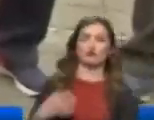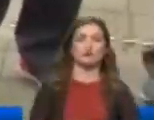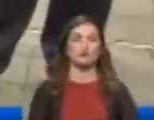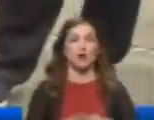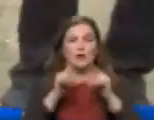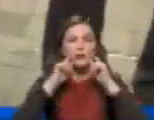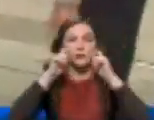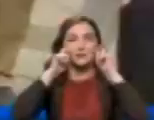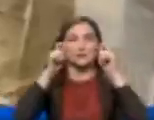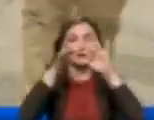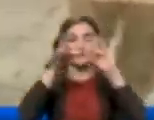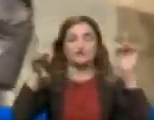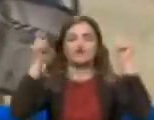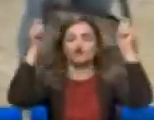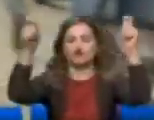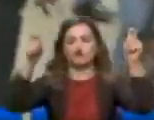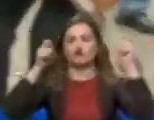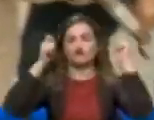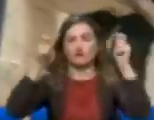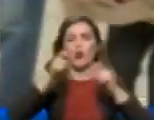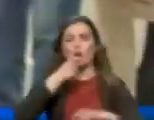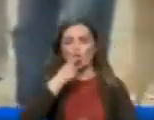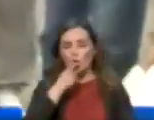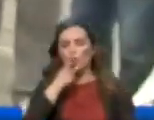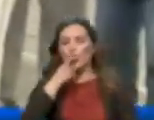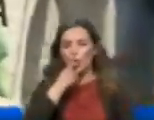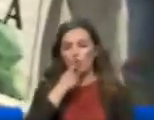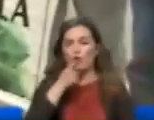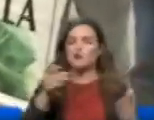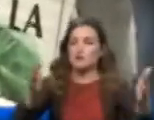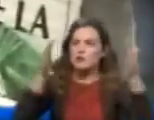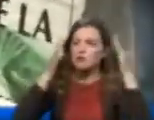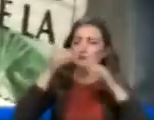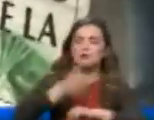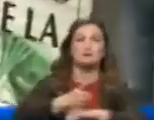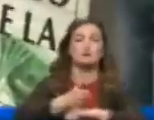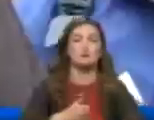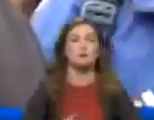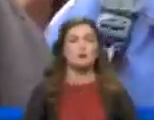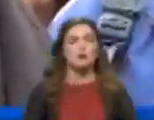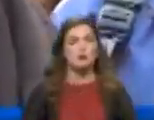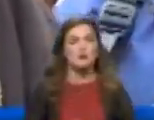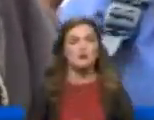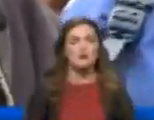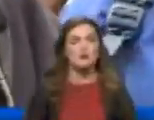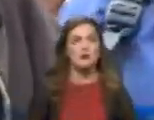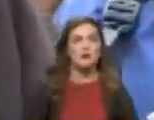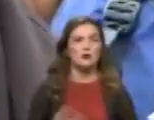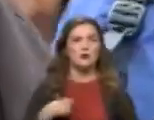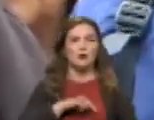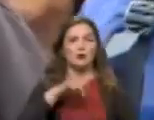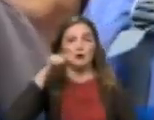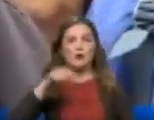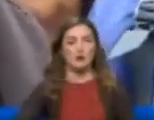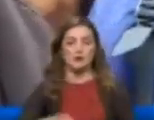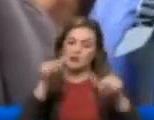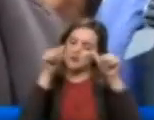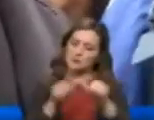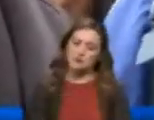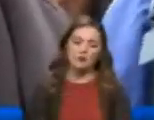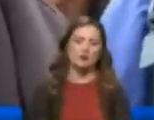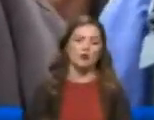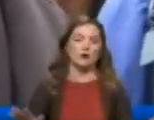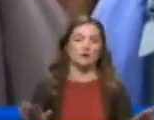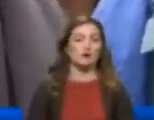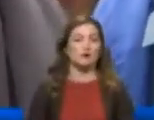Con gritos, carteles en manos y pitos intentaban llamar la atención de las autoridades. Nosotros aquí es